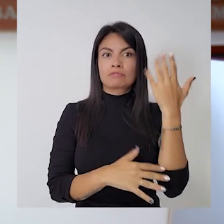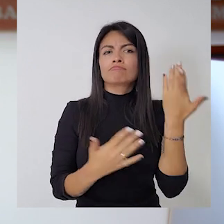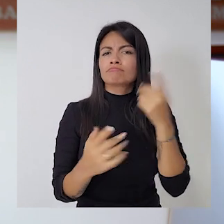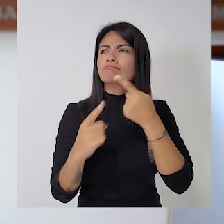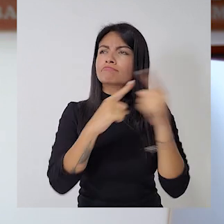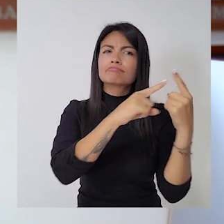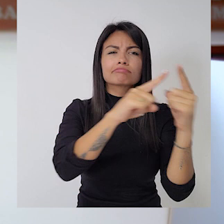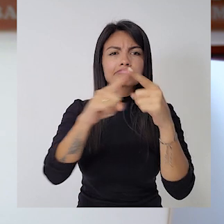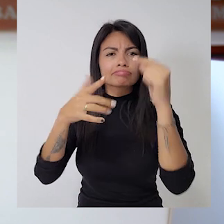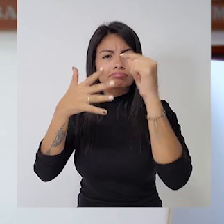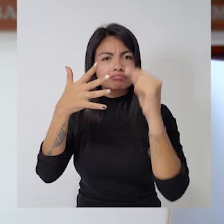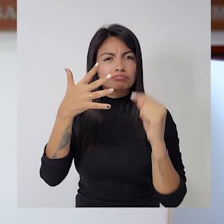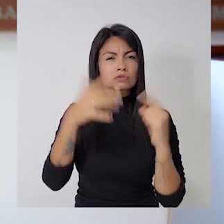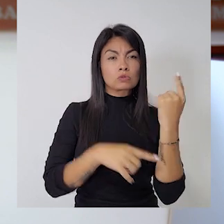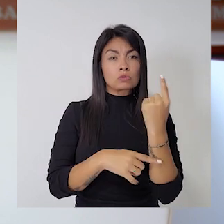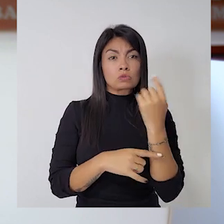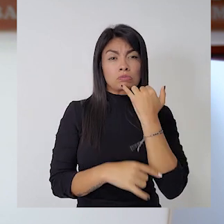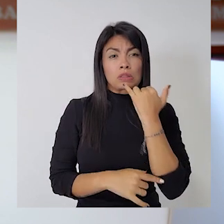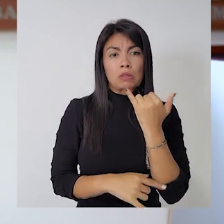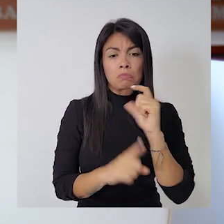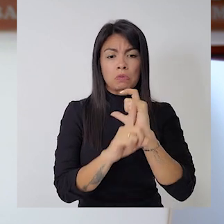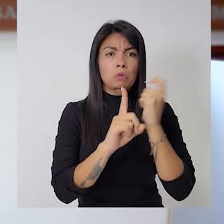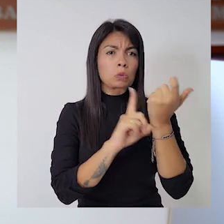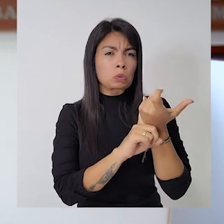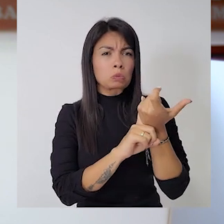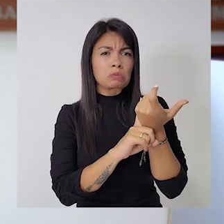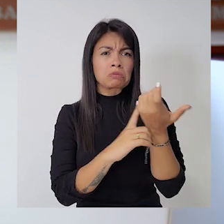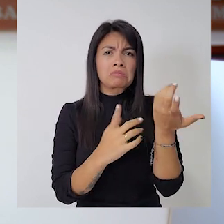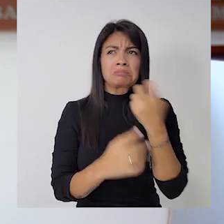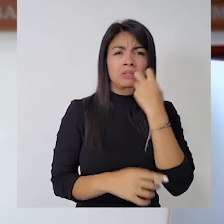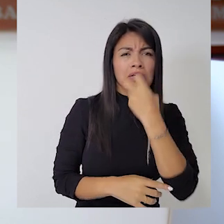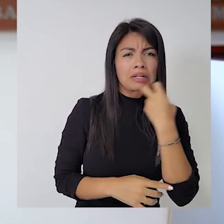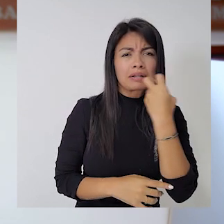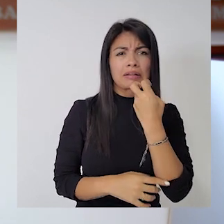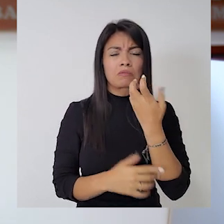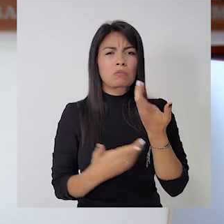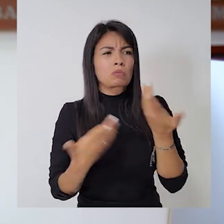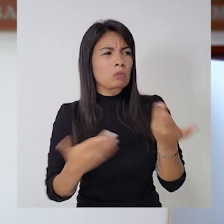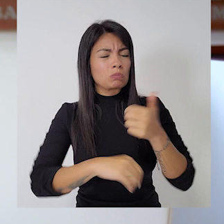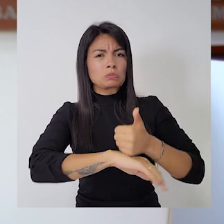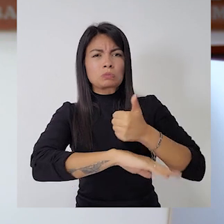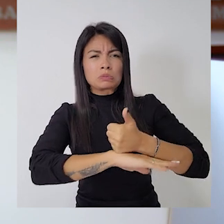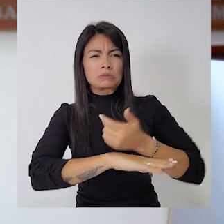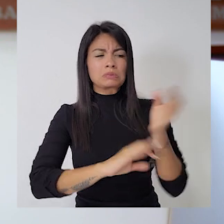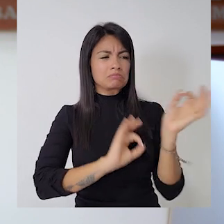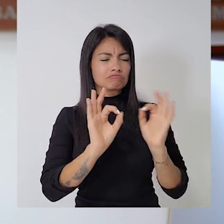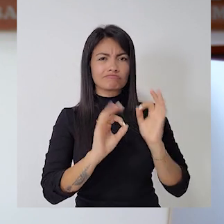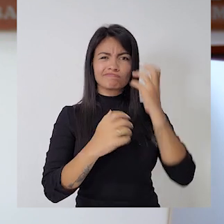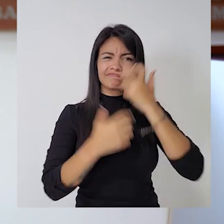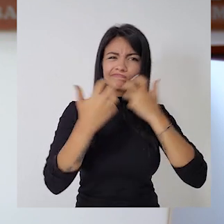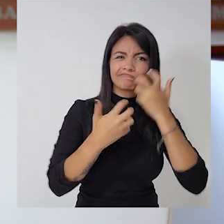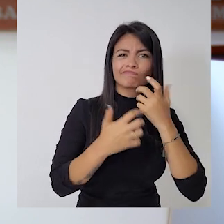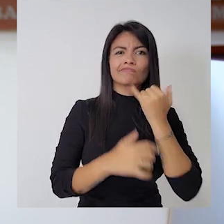francés con diferentes componentes, no solo culturales, sino también de francofonía, de la disciplina no lingüística